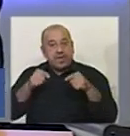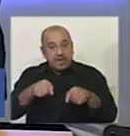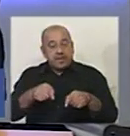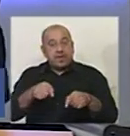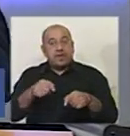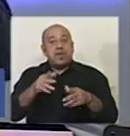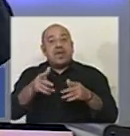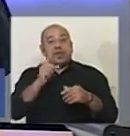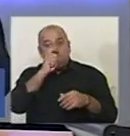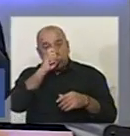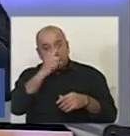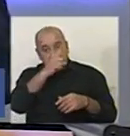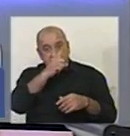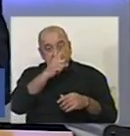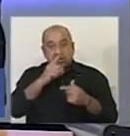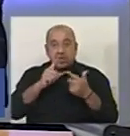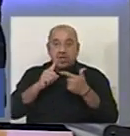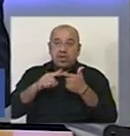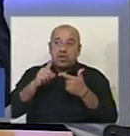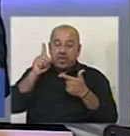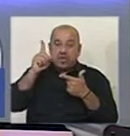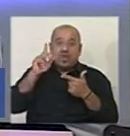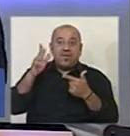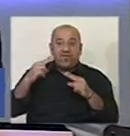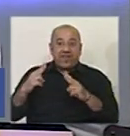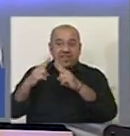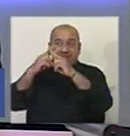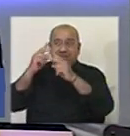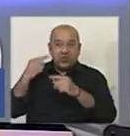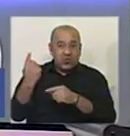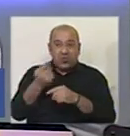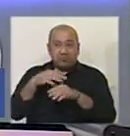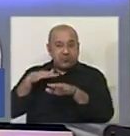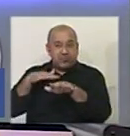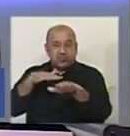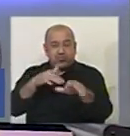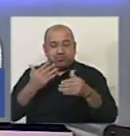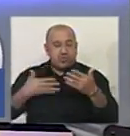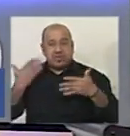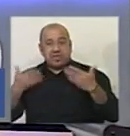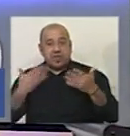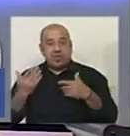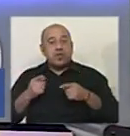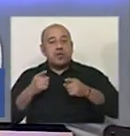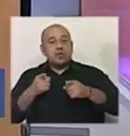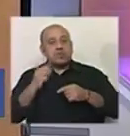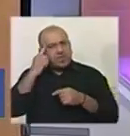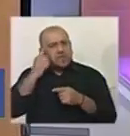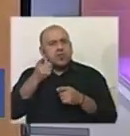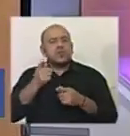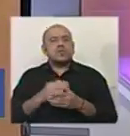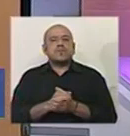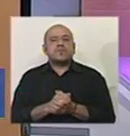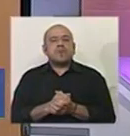entre Buenos Aires y Champs-Élysées en llamas, yo creo que es una síntesis de esa encrucijada que vive el mundo. ¿Qué opinas al respecto de esto, Álvaro? Y